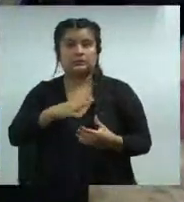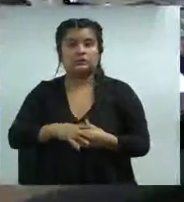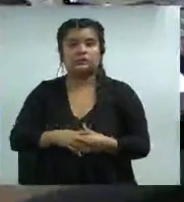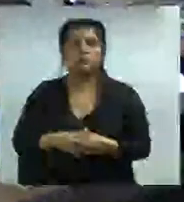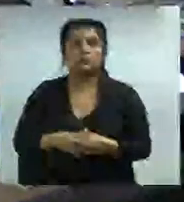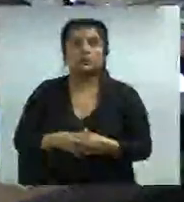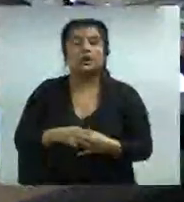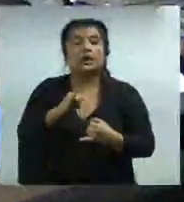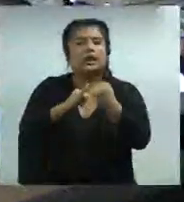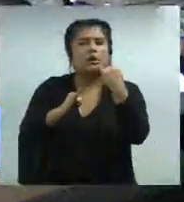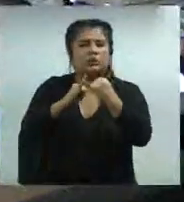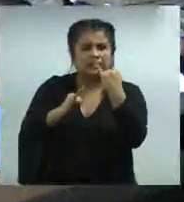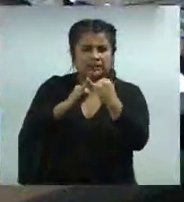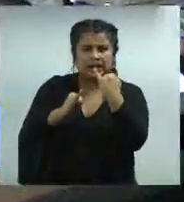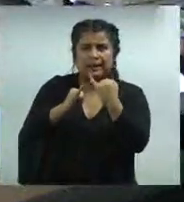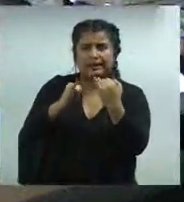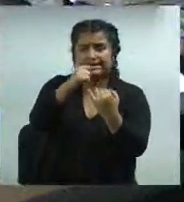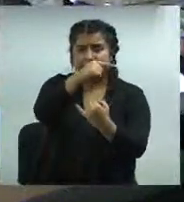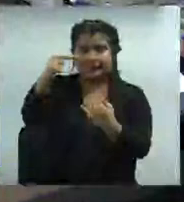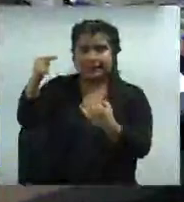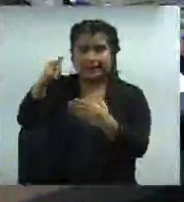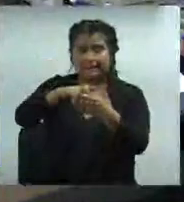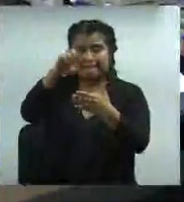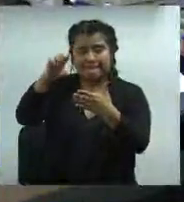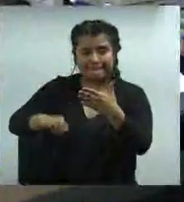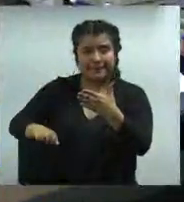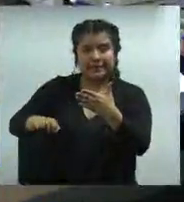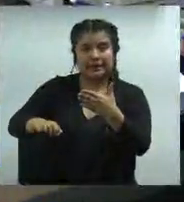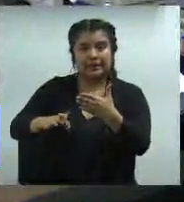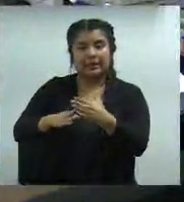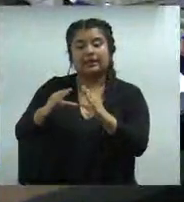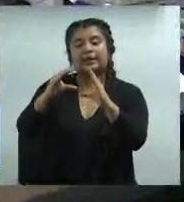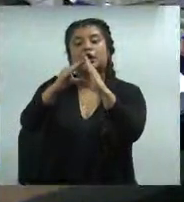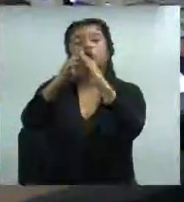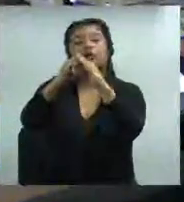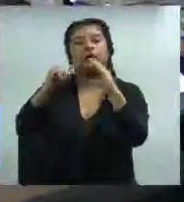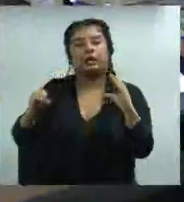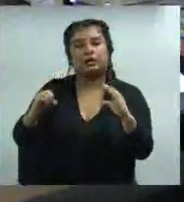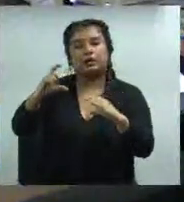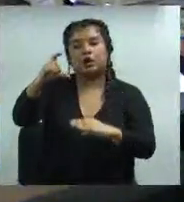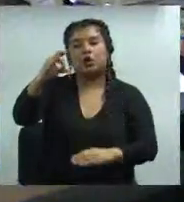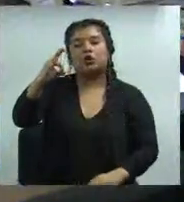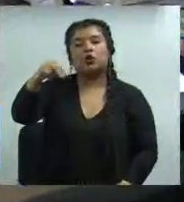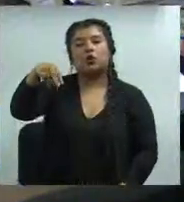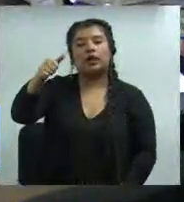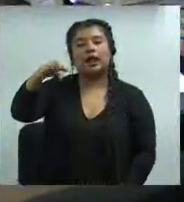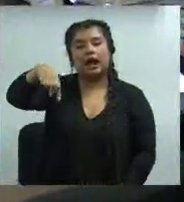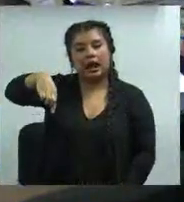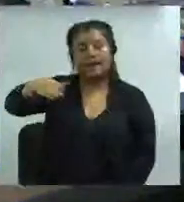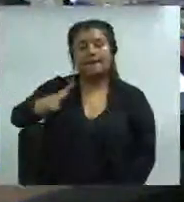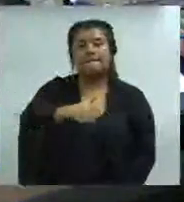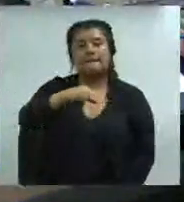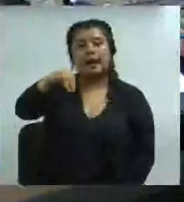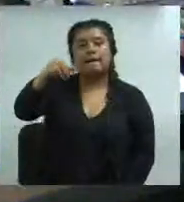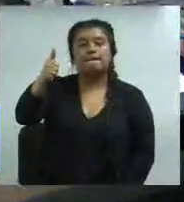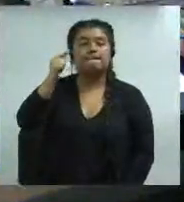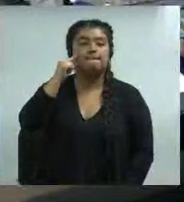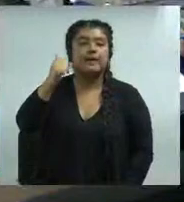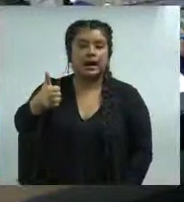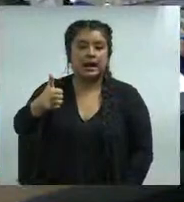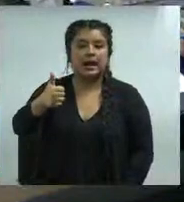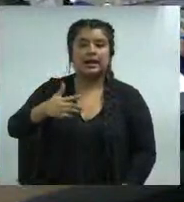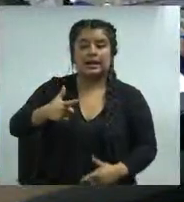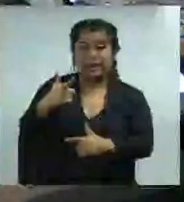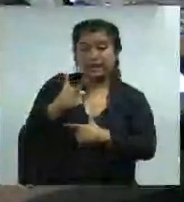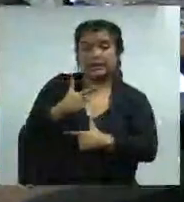En la última semana, en el departamento del Petén, entre CONRED, CONAP, MAGA, y el Ejército de Guatemala,